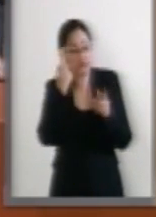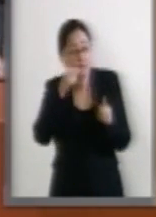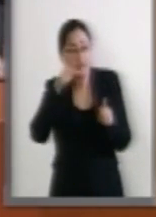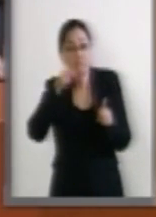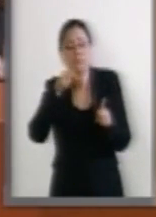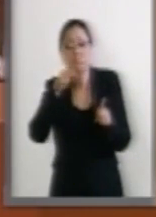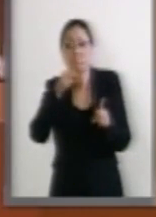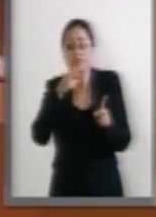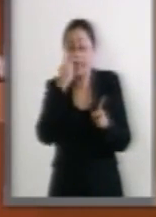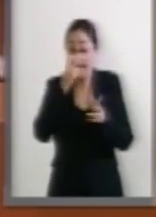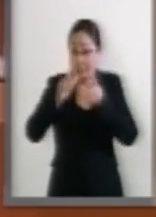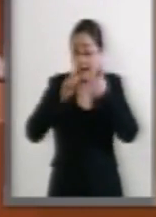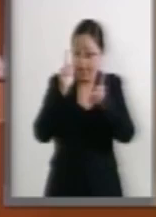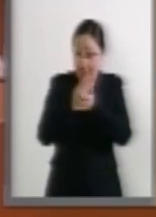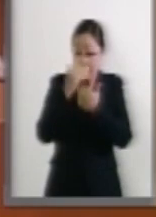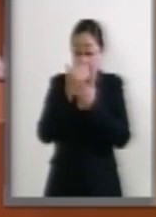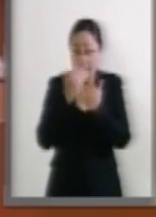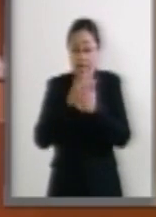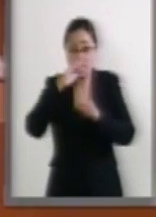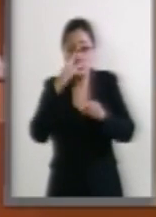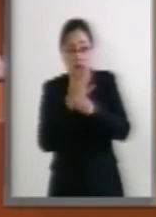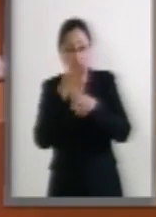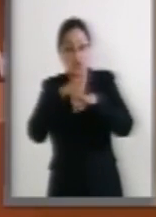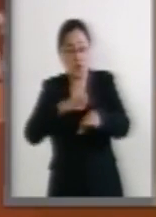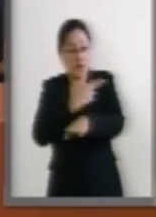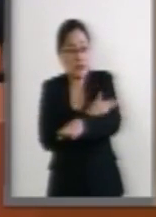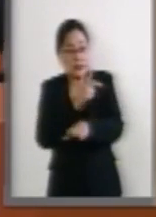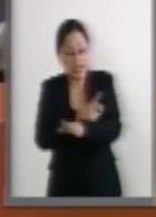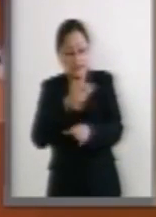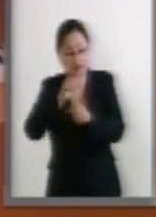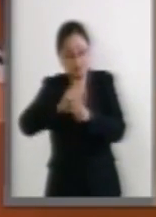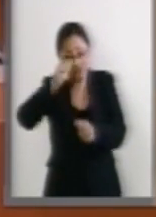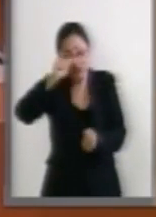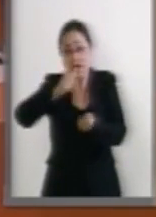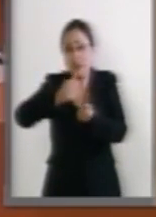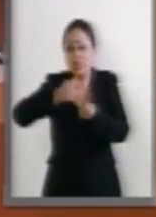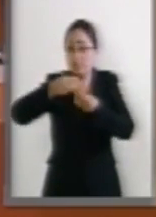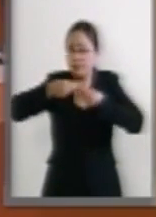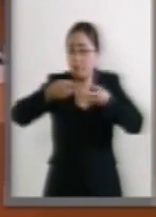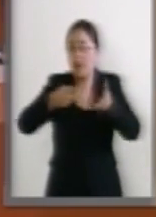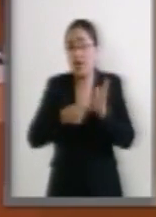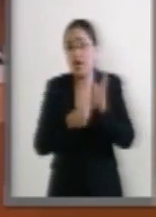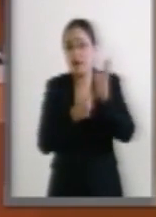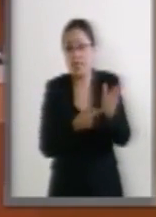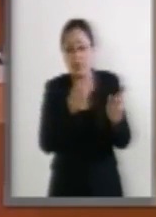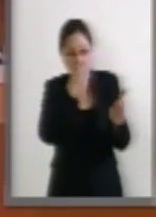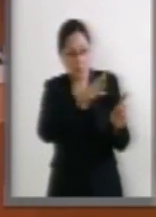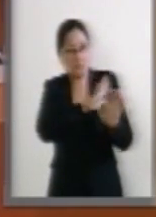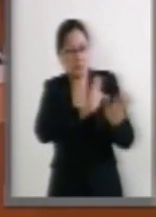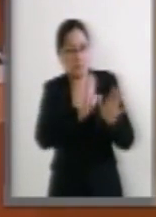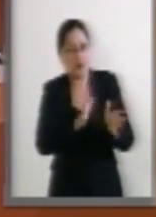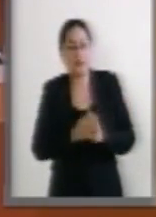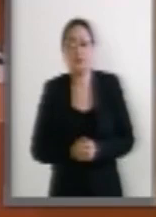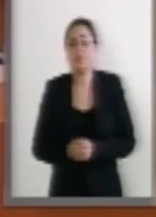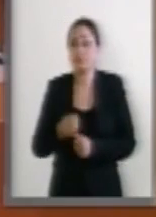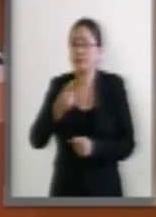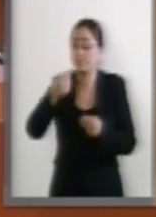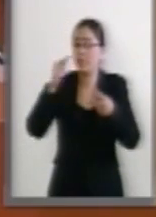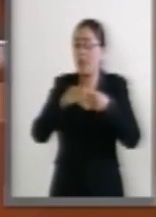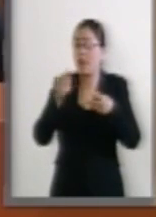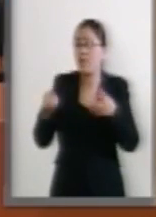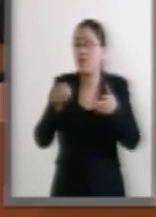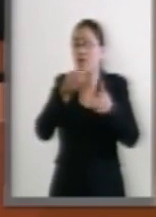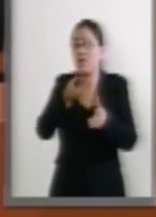el cumplimiento de las obligaciones de transparencia. Uno de ellos es el recurso de revisión. Ante